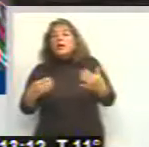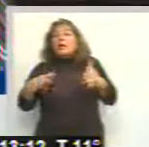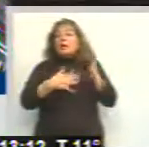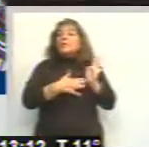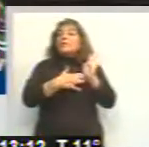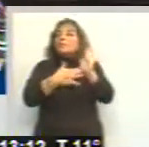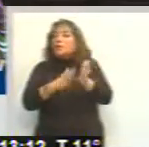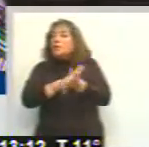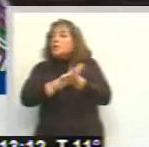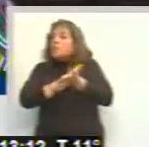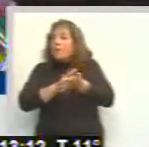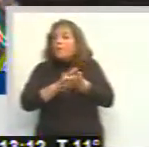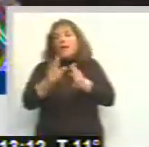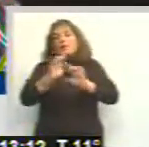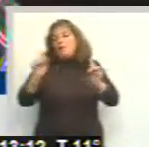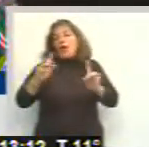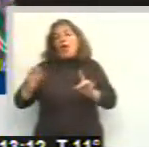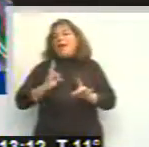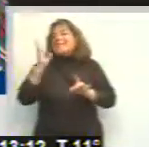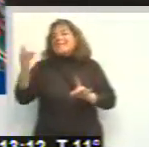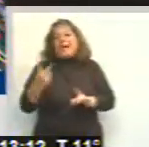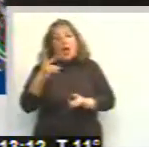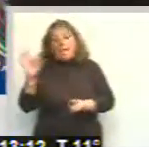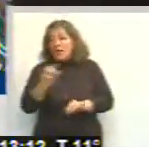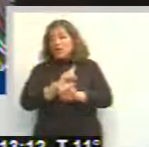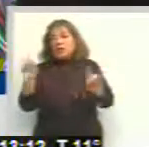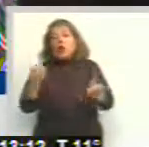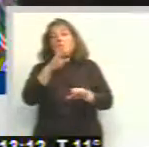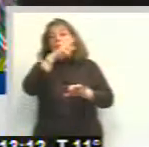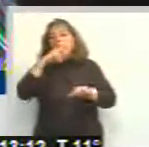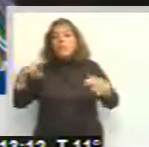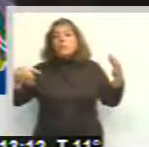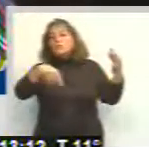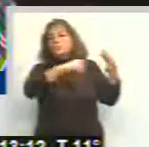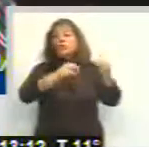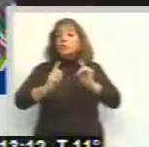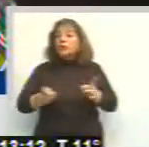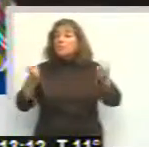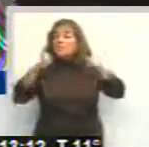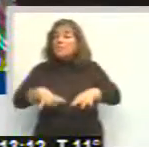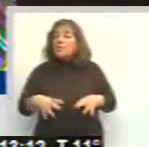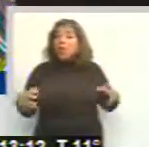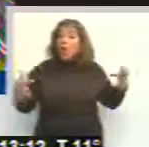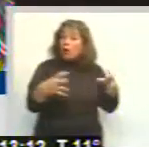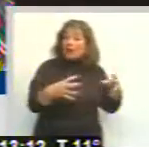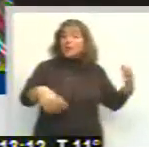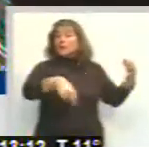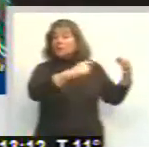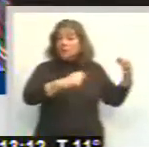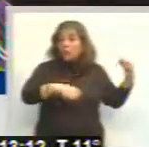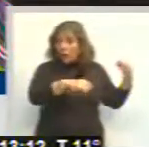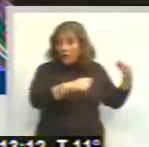no quiere decir que sea justamente del siglo XX, es un poema sinfónico con el cual abre la orquesta del compositor eslavo Antonín